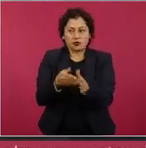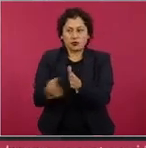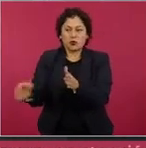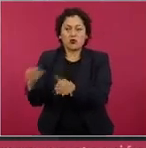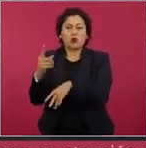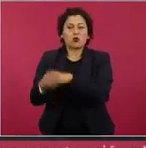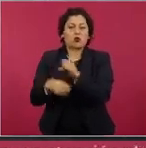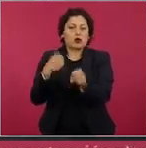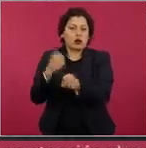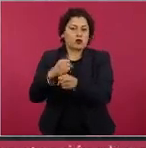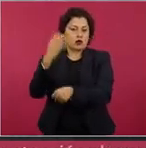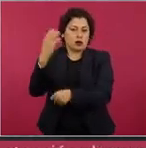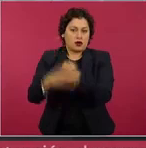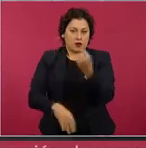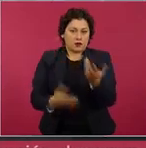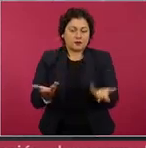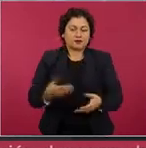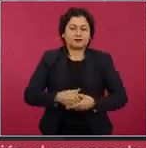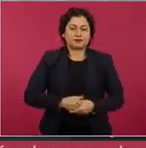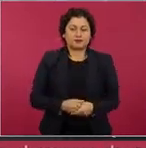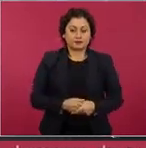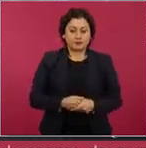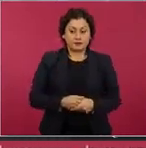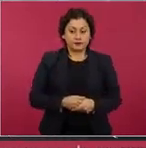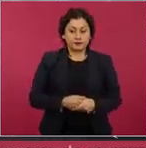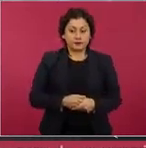está avanzando.